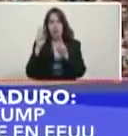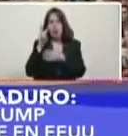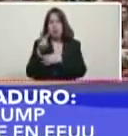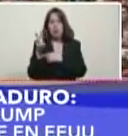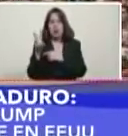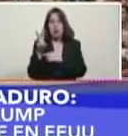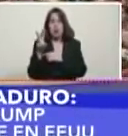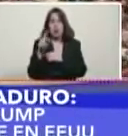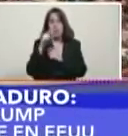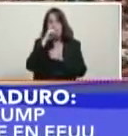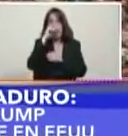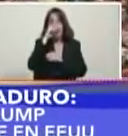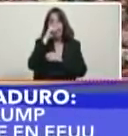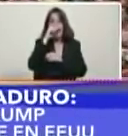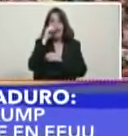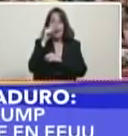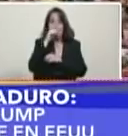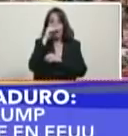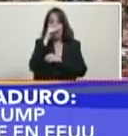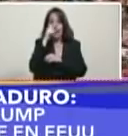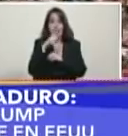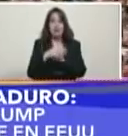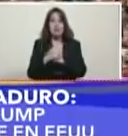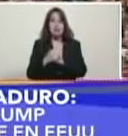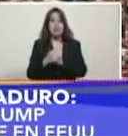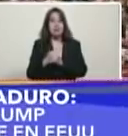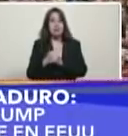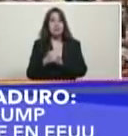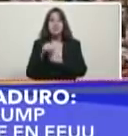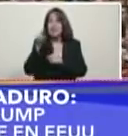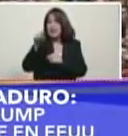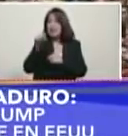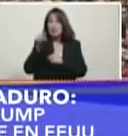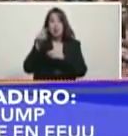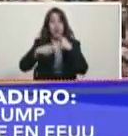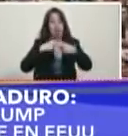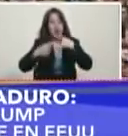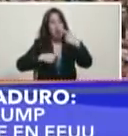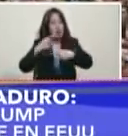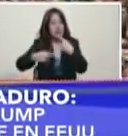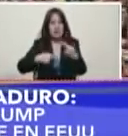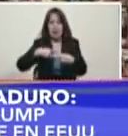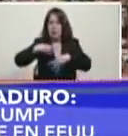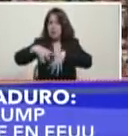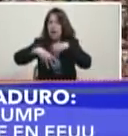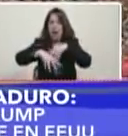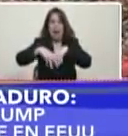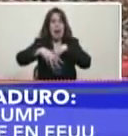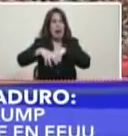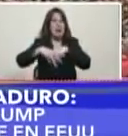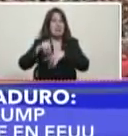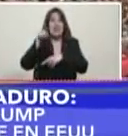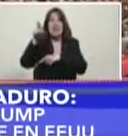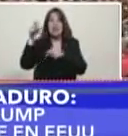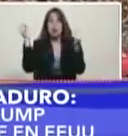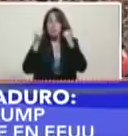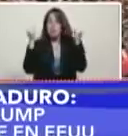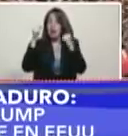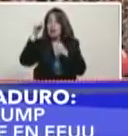ver en la BBC, no la van a ver. Y eso es todos los días, eso es Mérida apenas